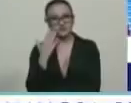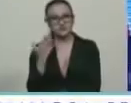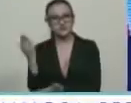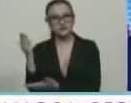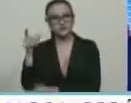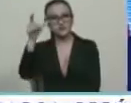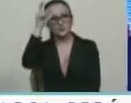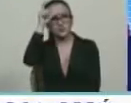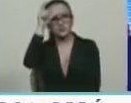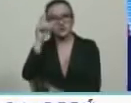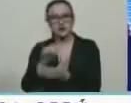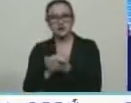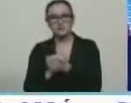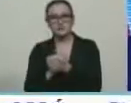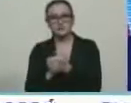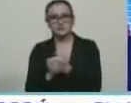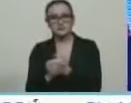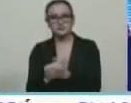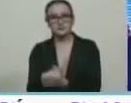compañero y amigo,